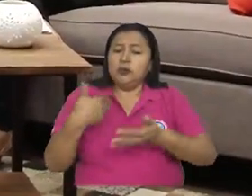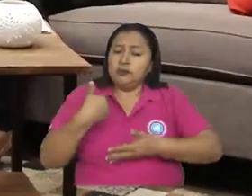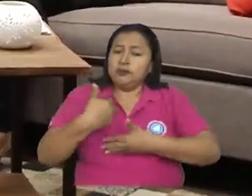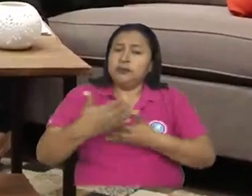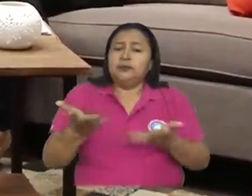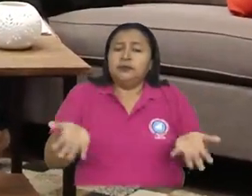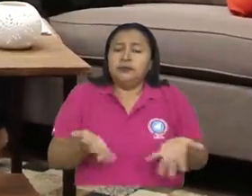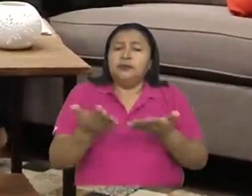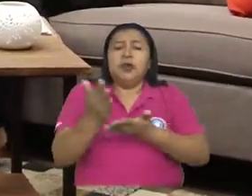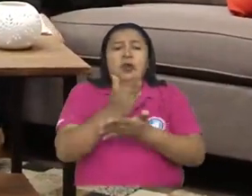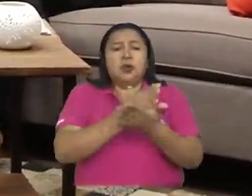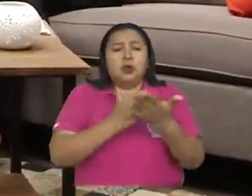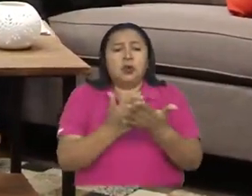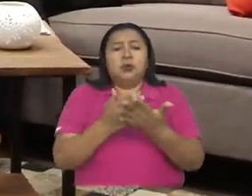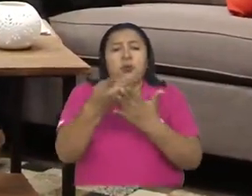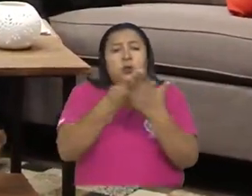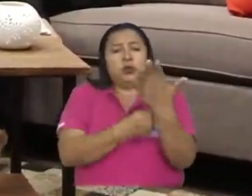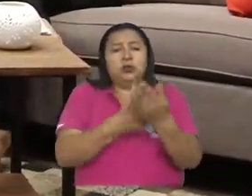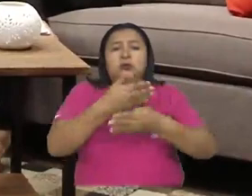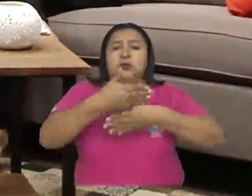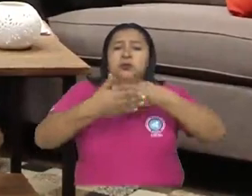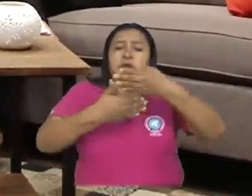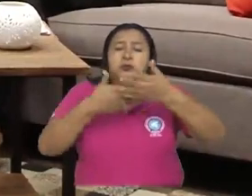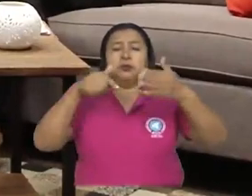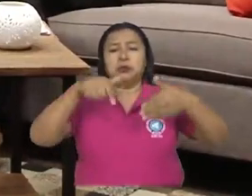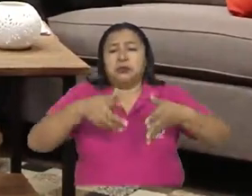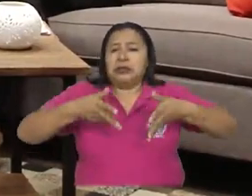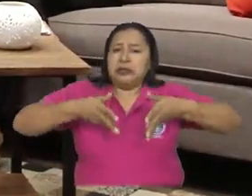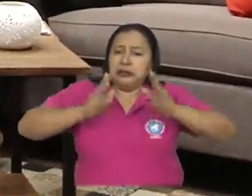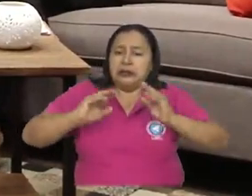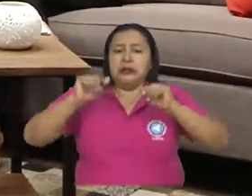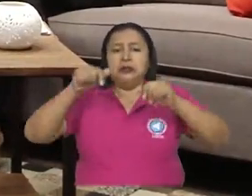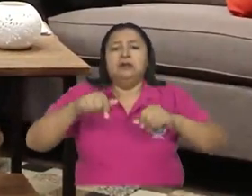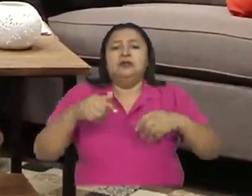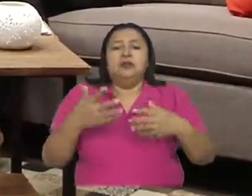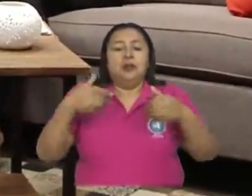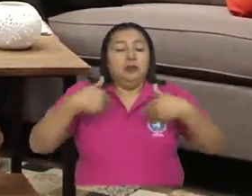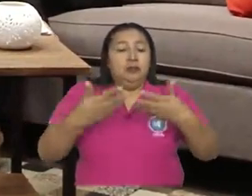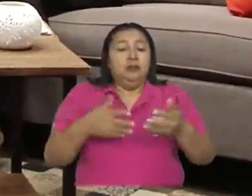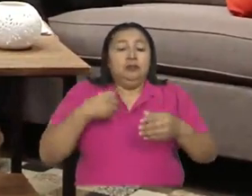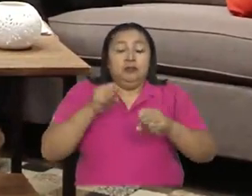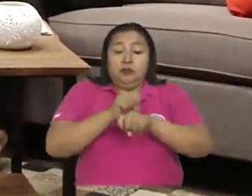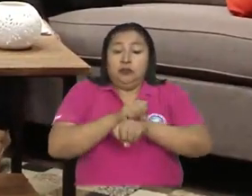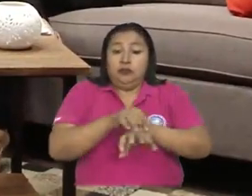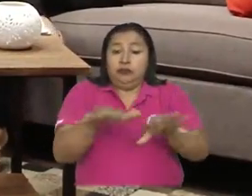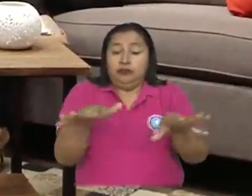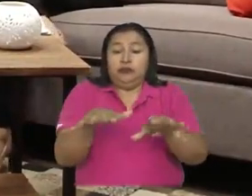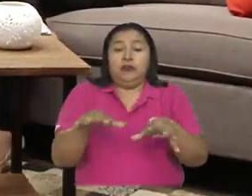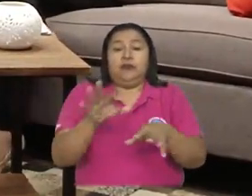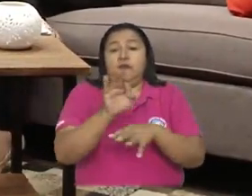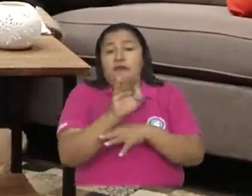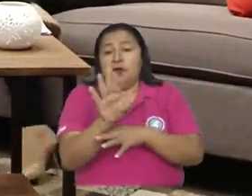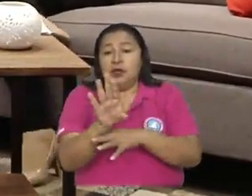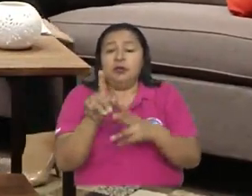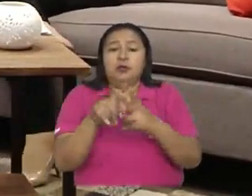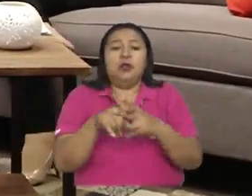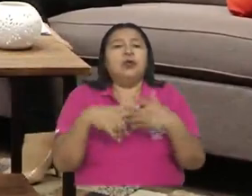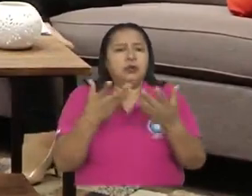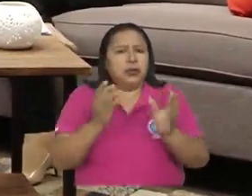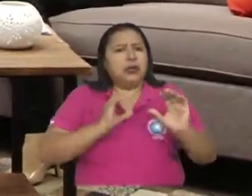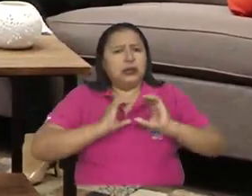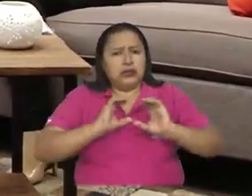dinámica algunos proyectos de infraestructura, nuestra audiencia y también en las redes sociales y también en las calles del pueblo